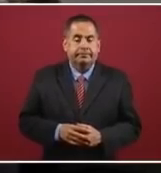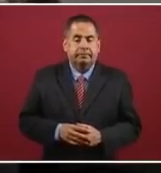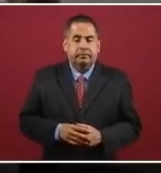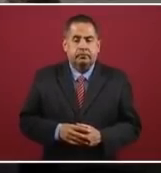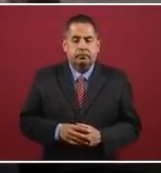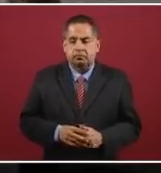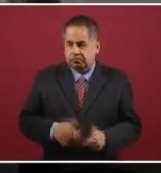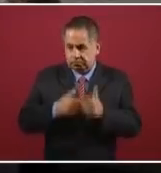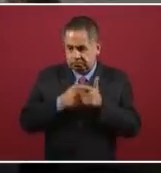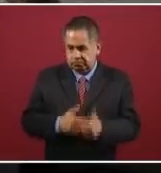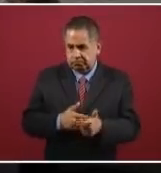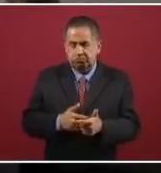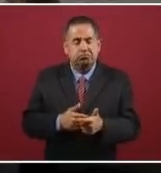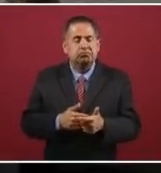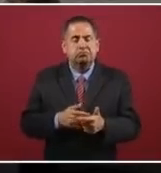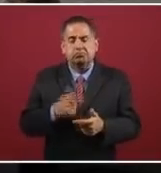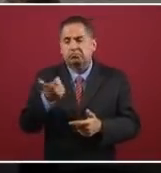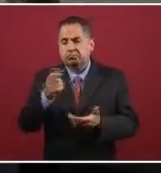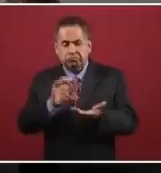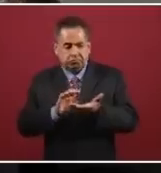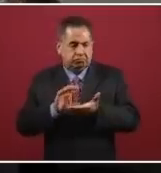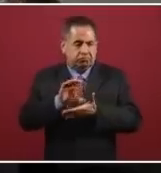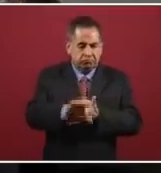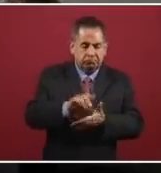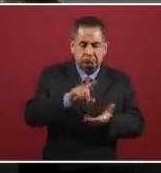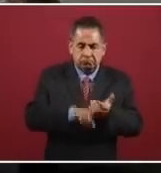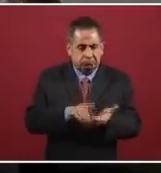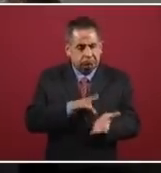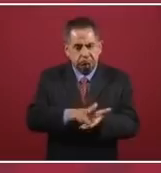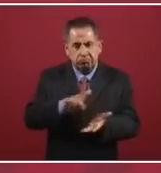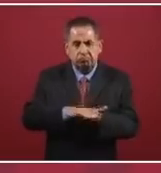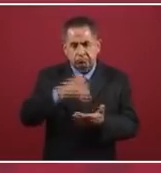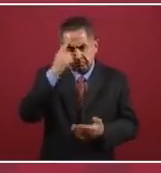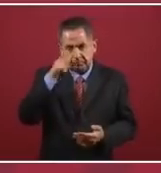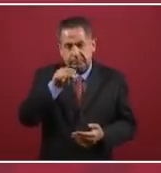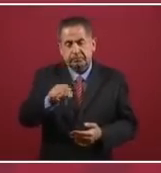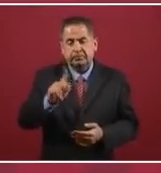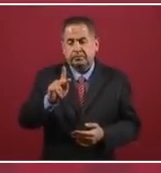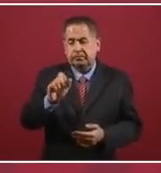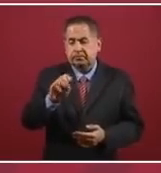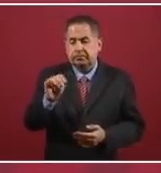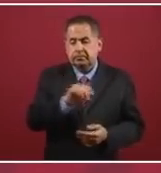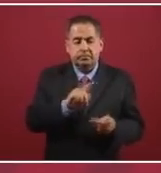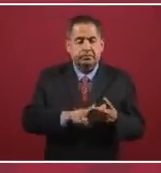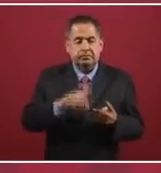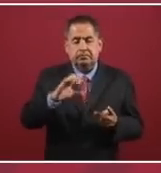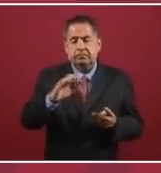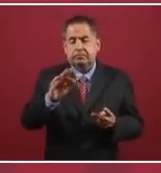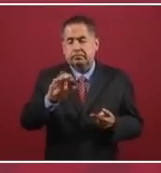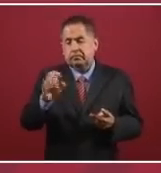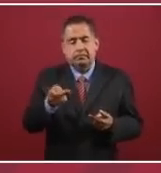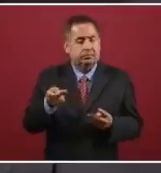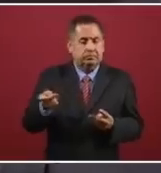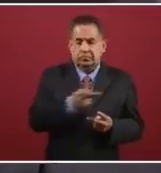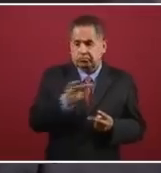Vamos a seguir invirtiendo en Pemex y en la Comisión Federal de Electricidad.